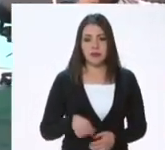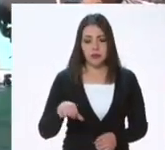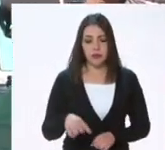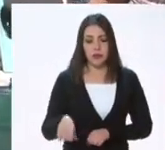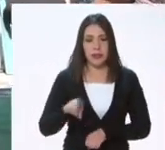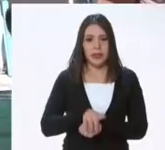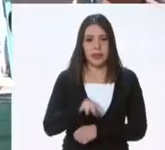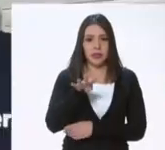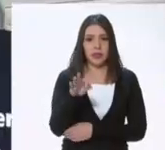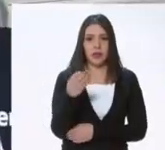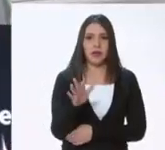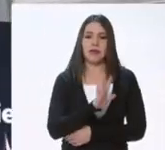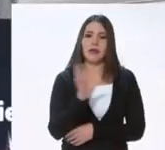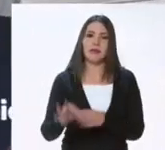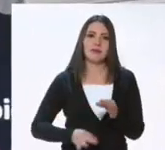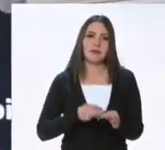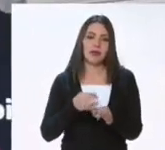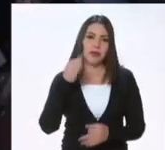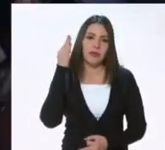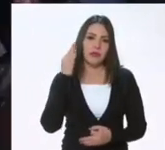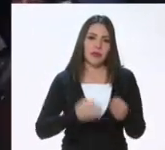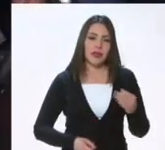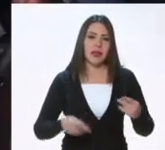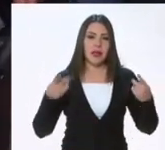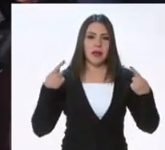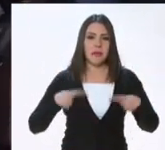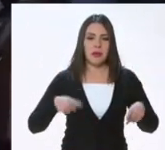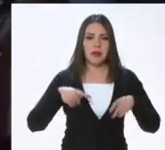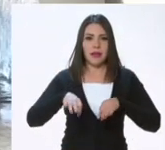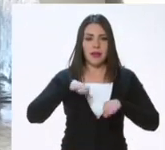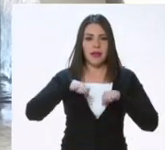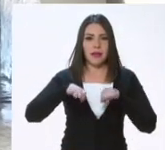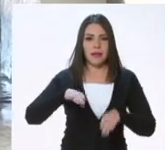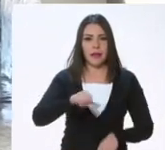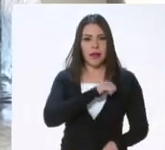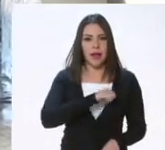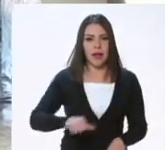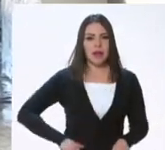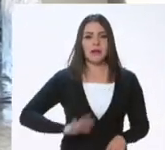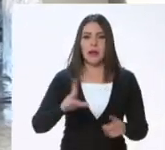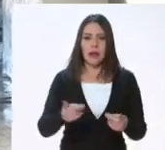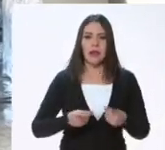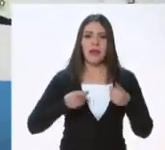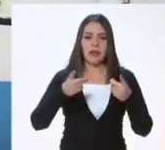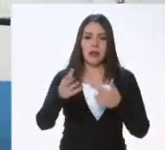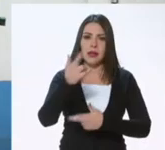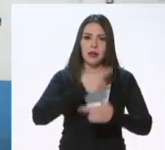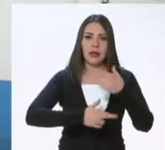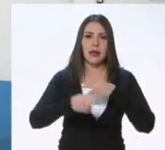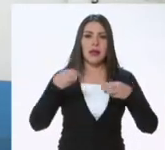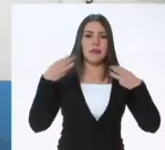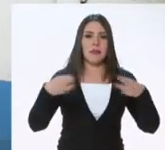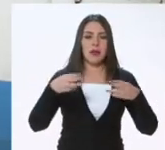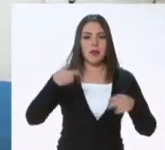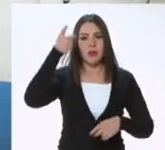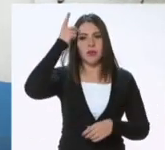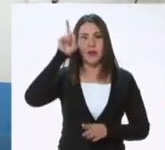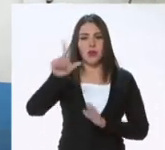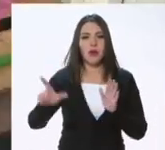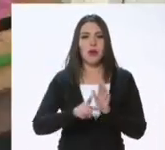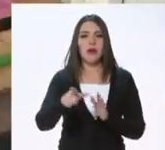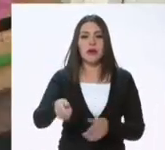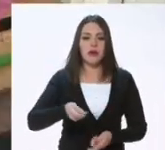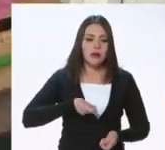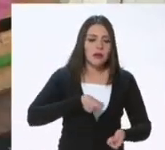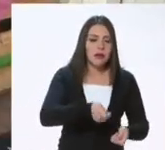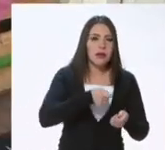febrero, finalmente, personal de la alcaldía entregó el mercado a los locatarios, quienes lavaron y desinfectaron